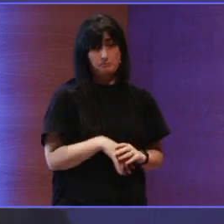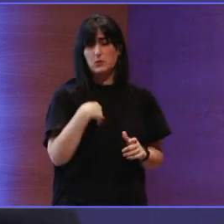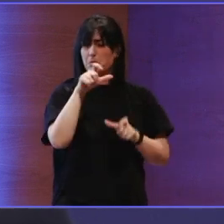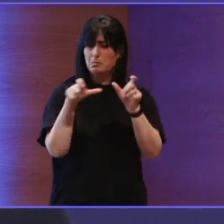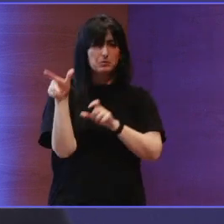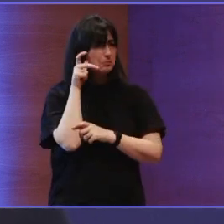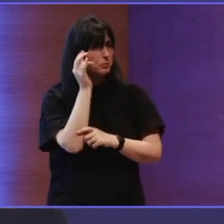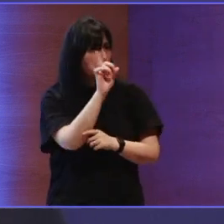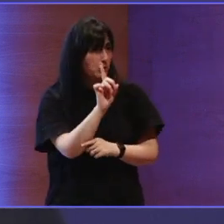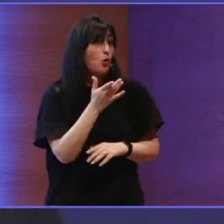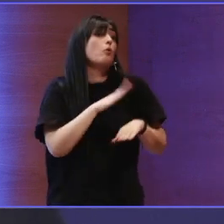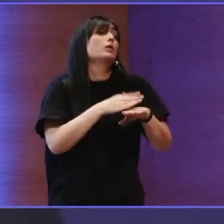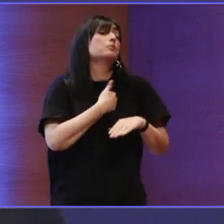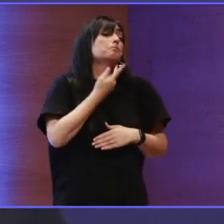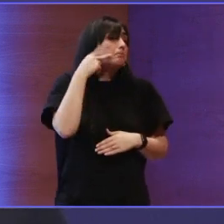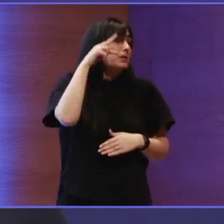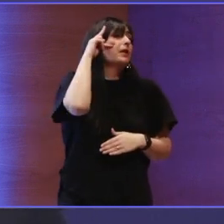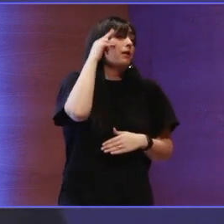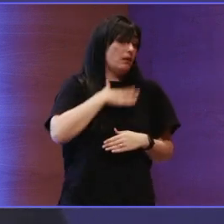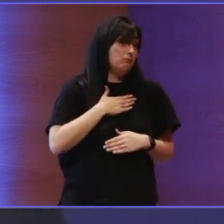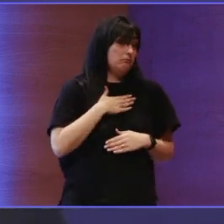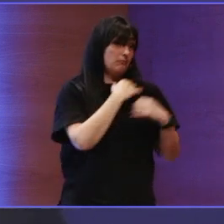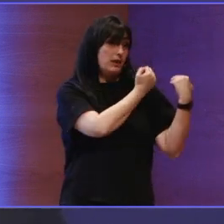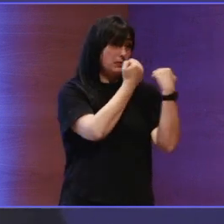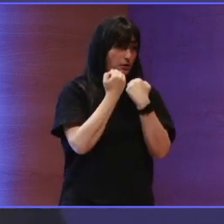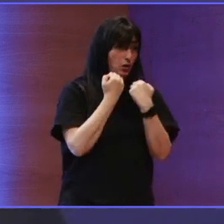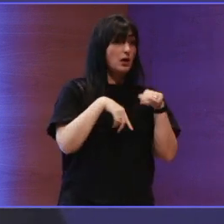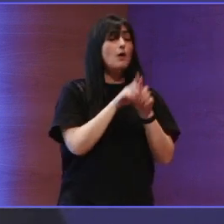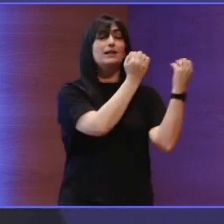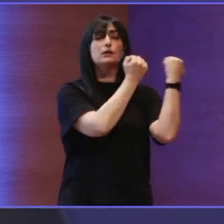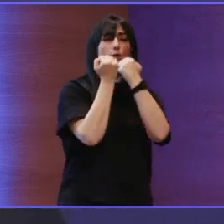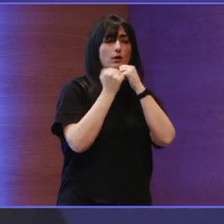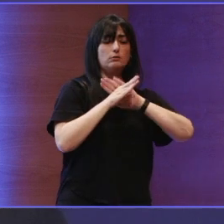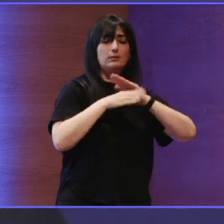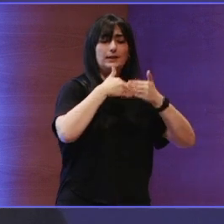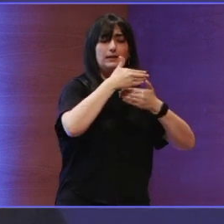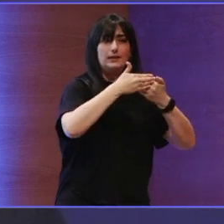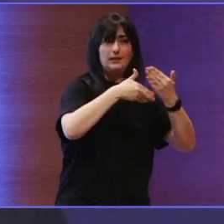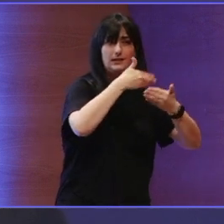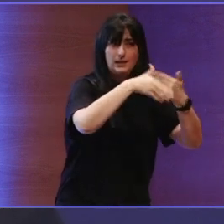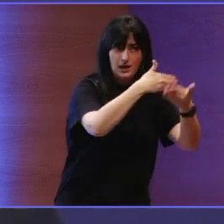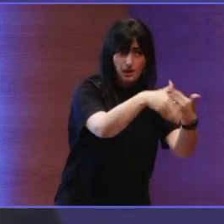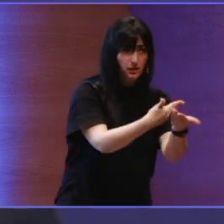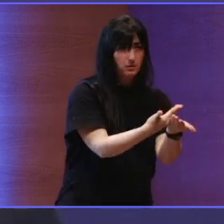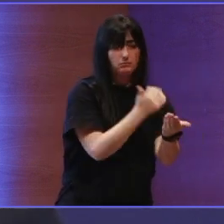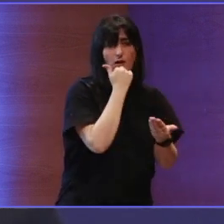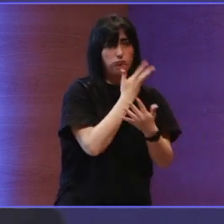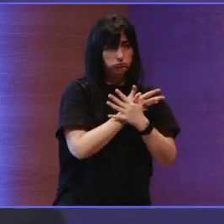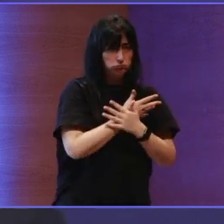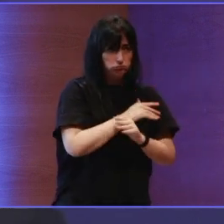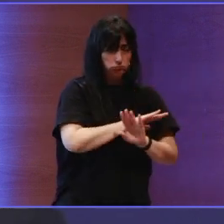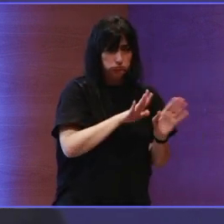administración o menos en Mier la inercia institucional es una grave losa yo esto no sé cómo se